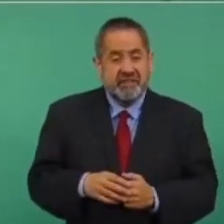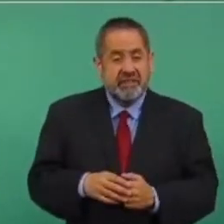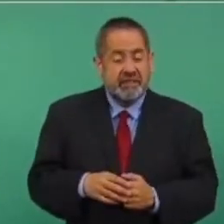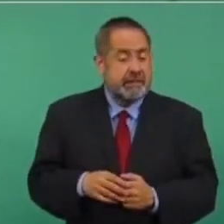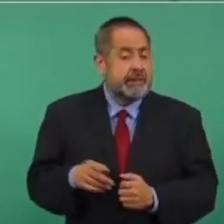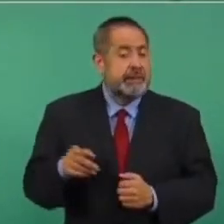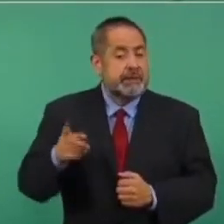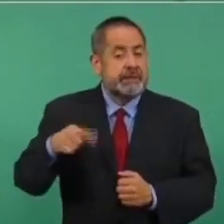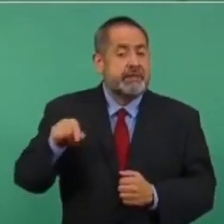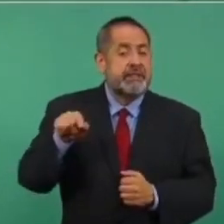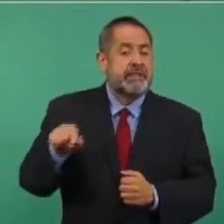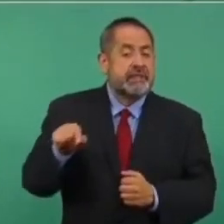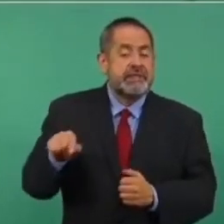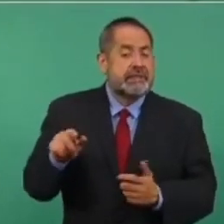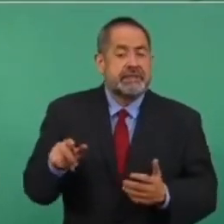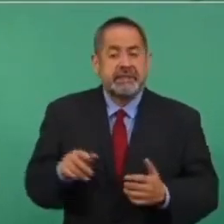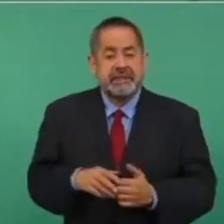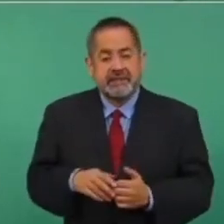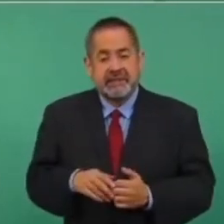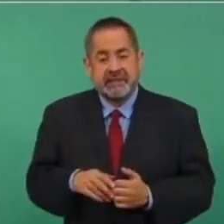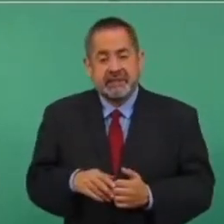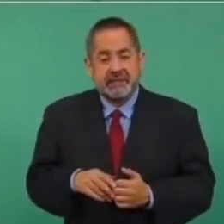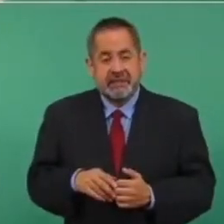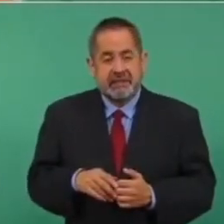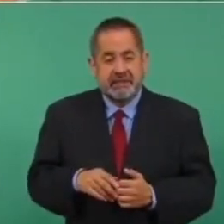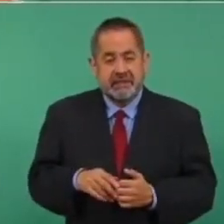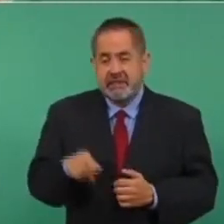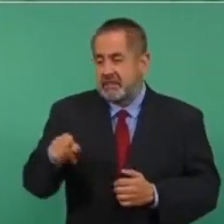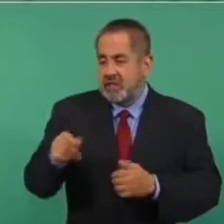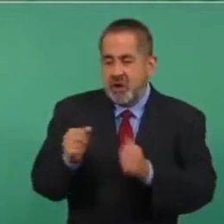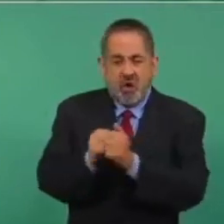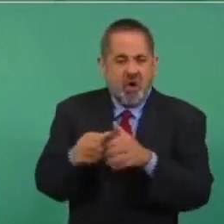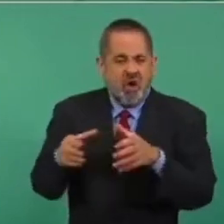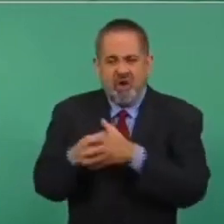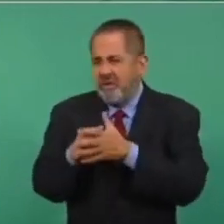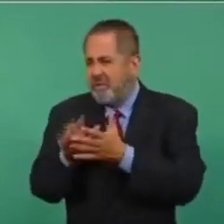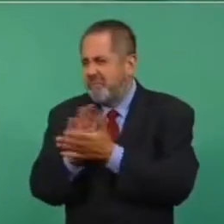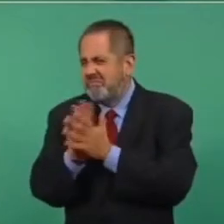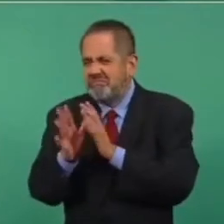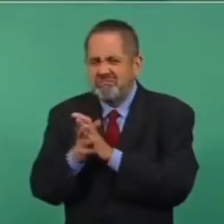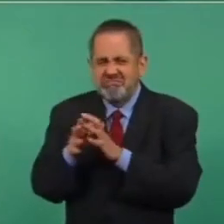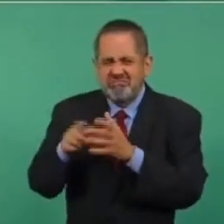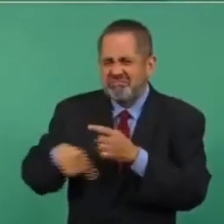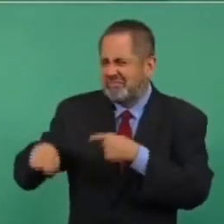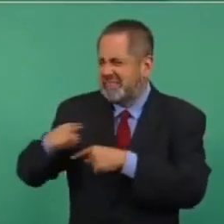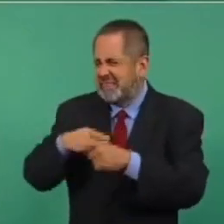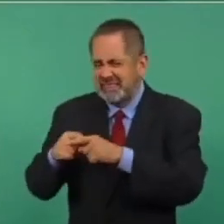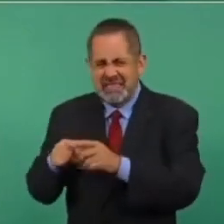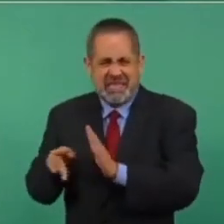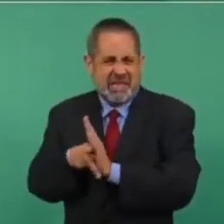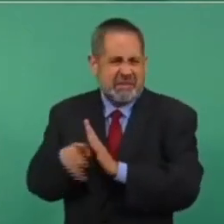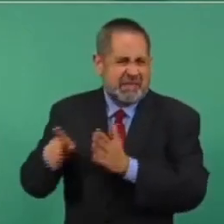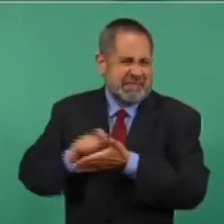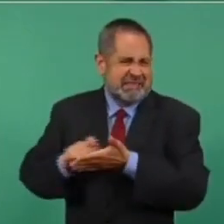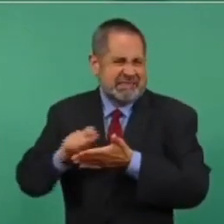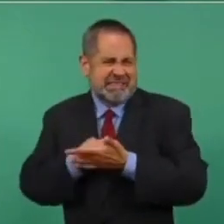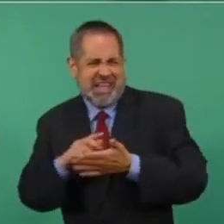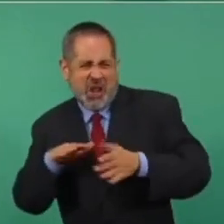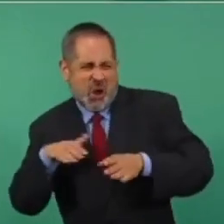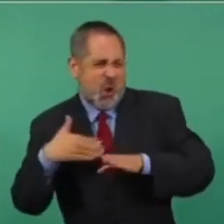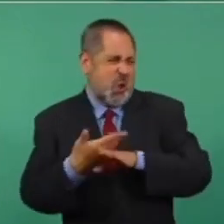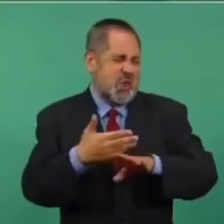padeciendo a una pandilla de rufianes, una prensa